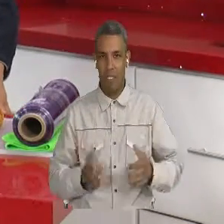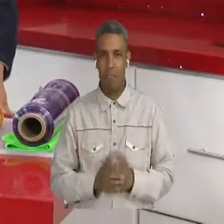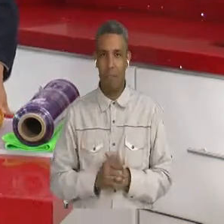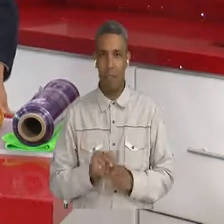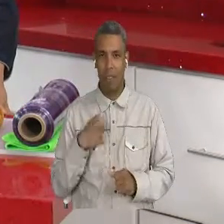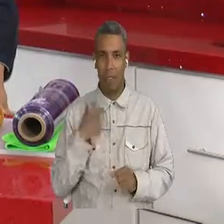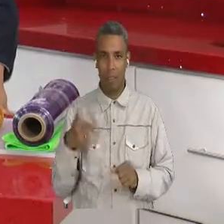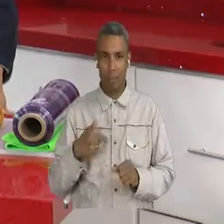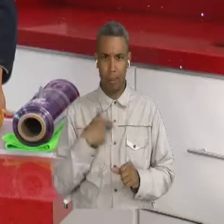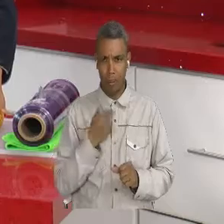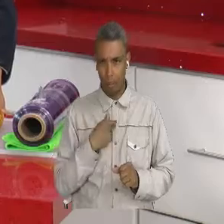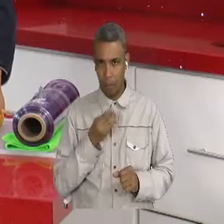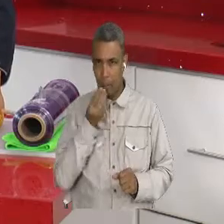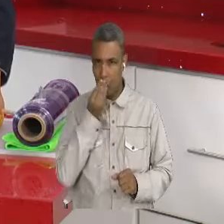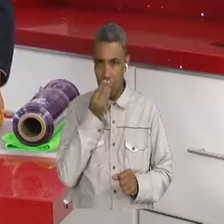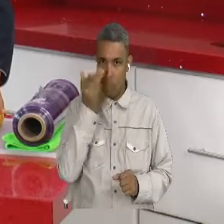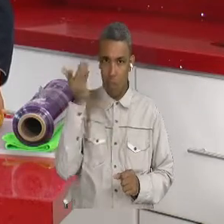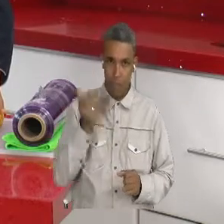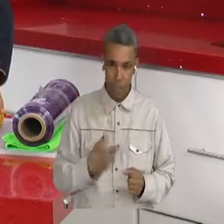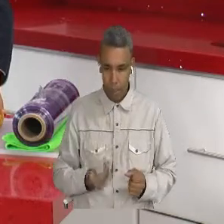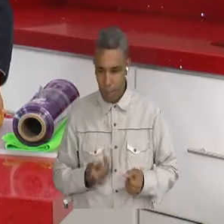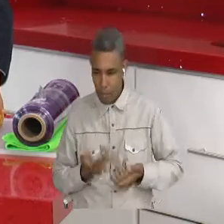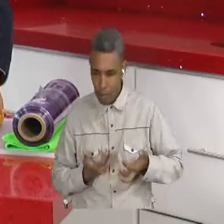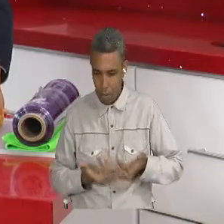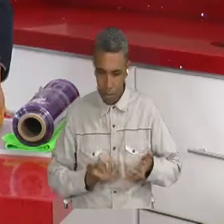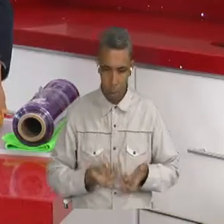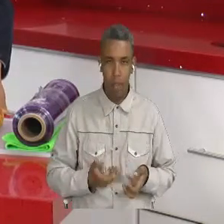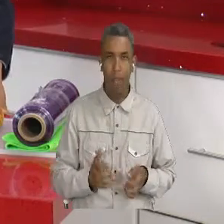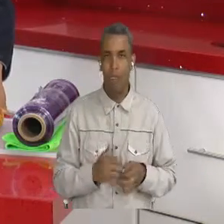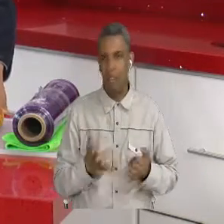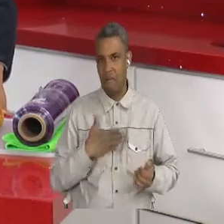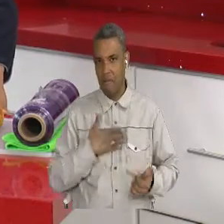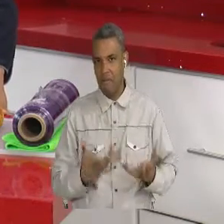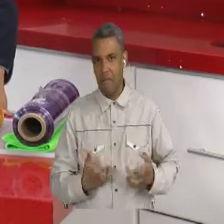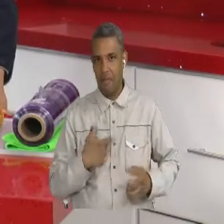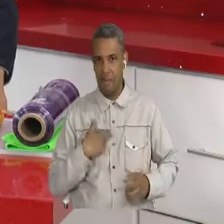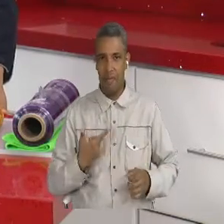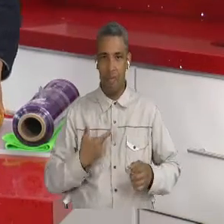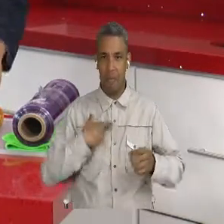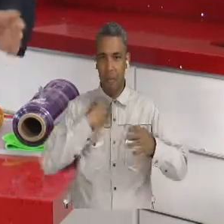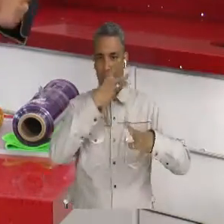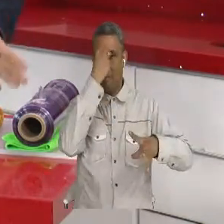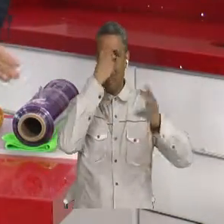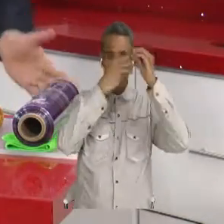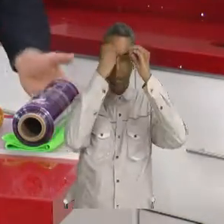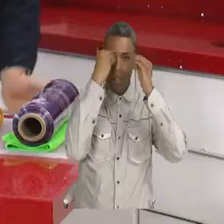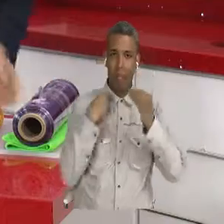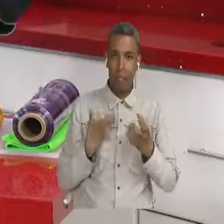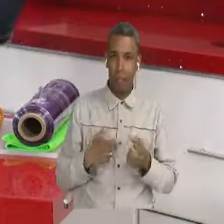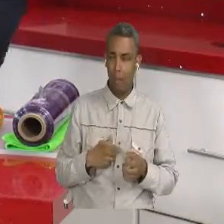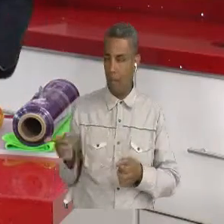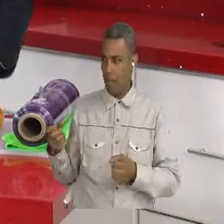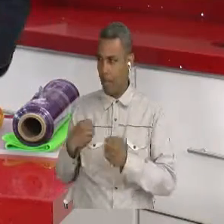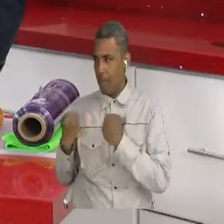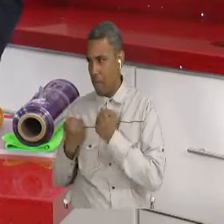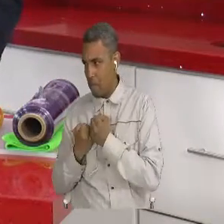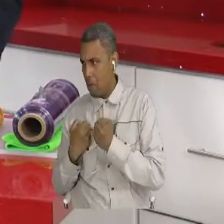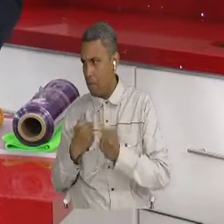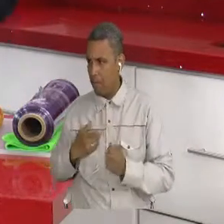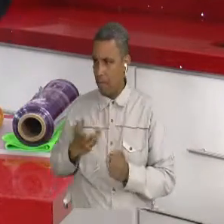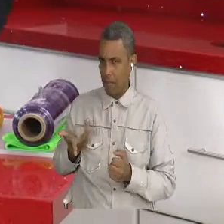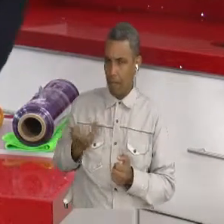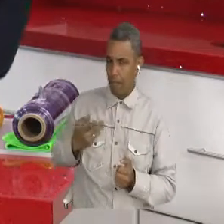Boca, muy contento. A ver qué le cocinamos a mi gente de Barranca. Claro, la idea es que me colabore, que cocinemos